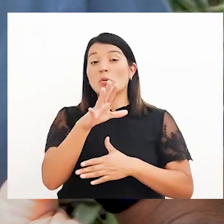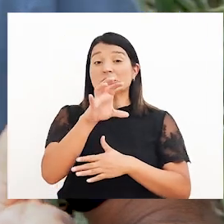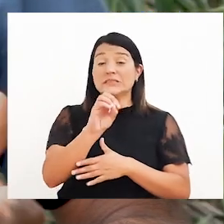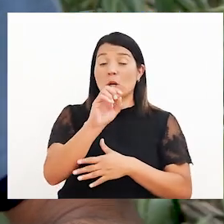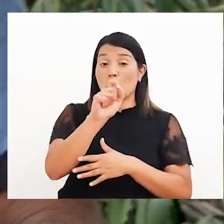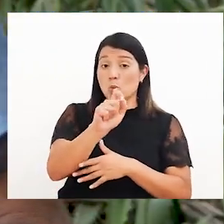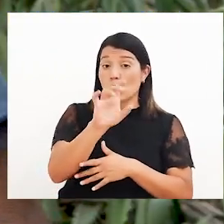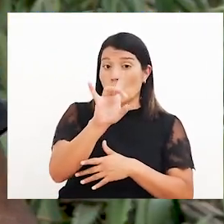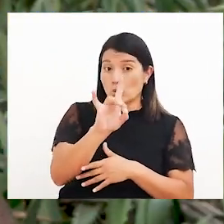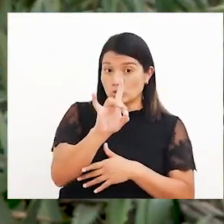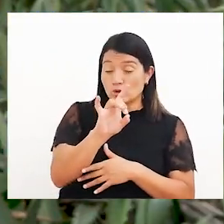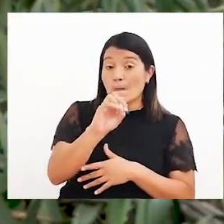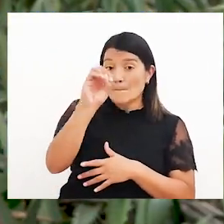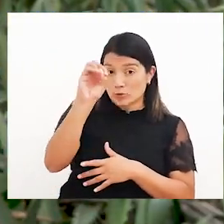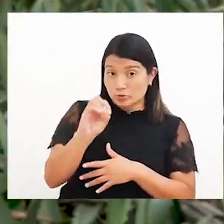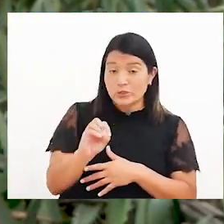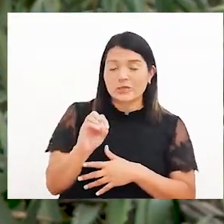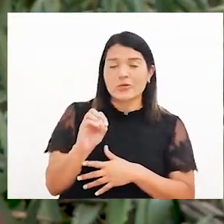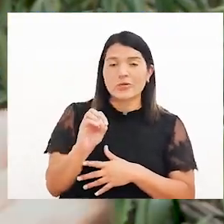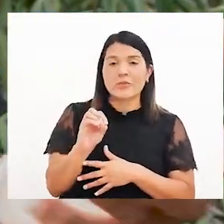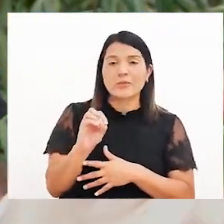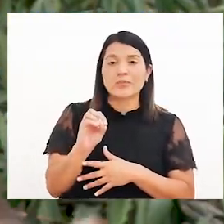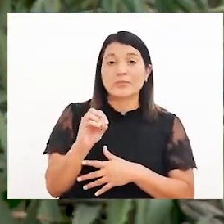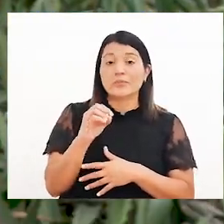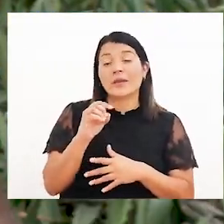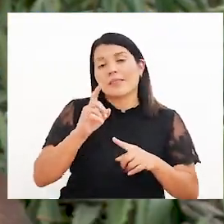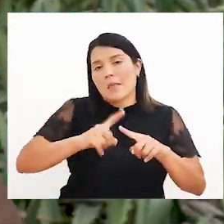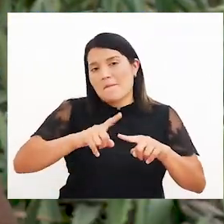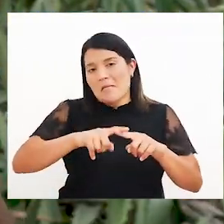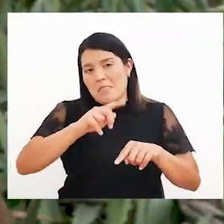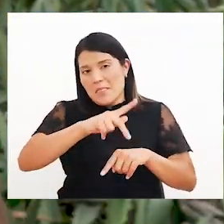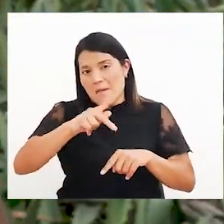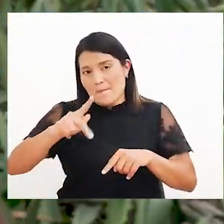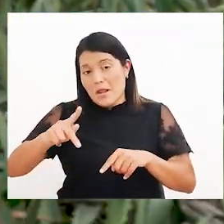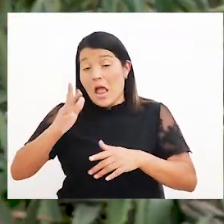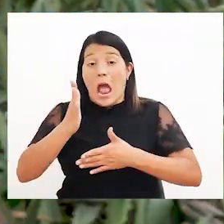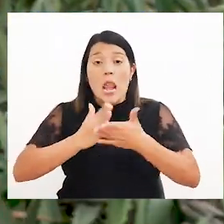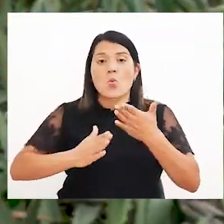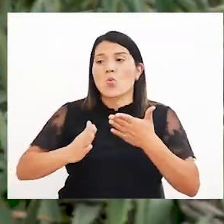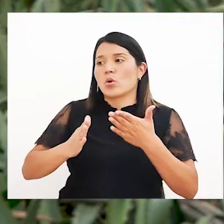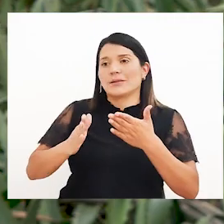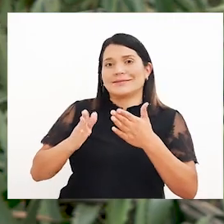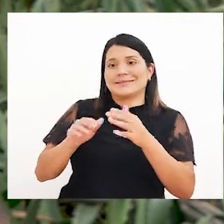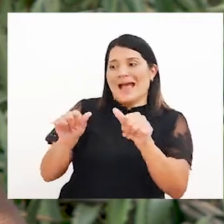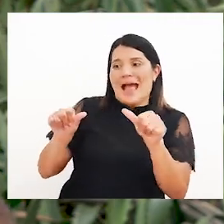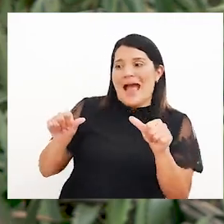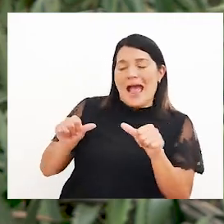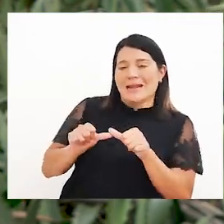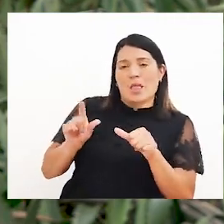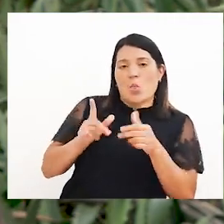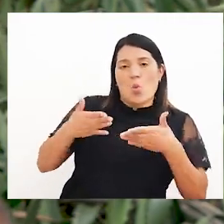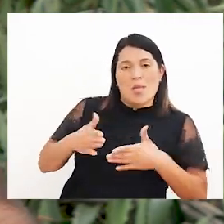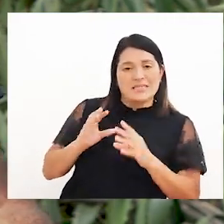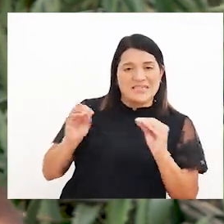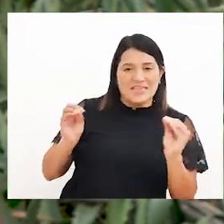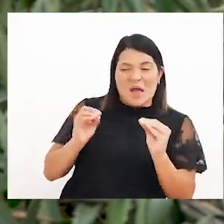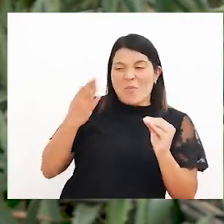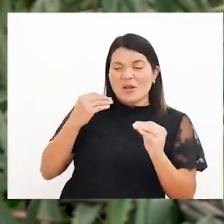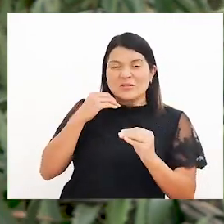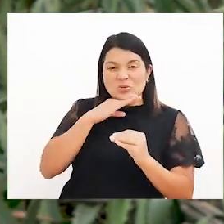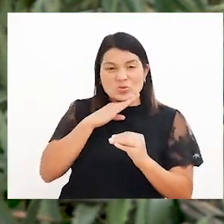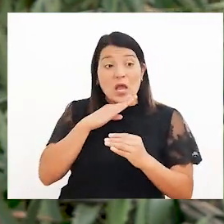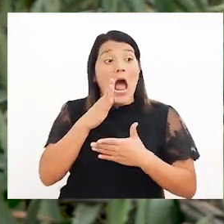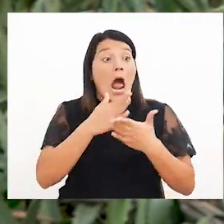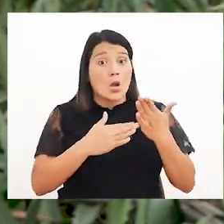0.8 de nacimiento. Según la playa, porque hay partes que no nace nada porque está muy contaminada, hay partes que tiene un 80, hay partes que tiene un